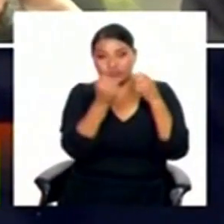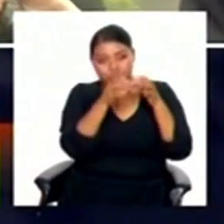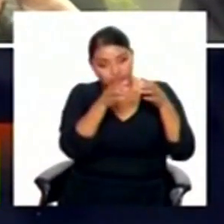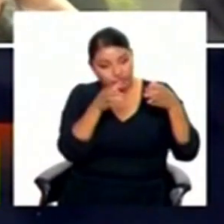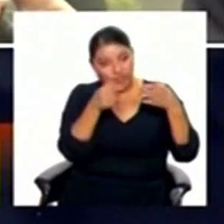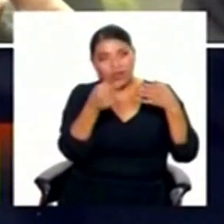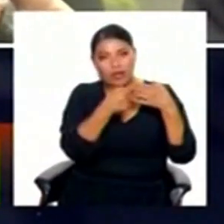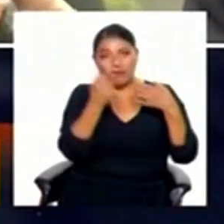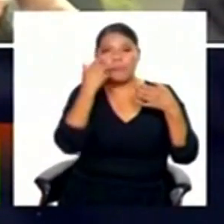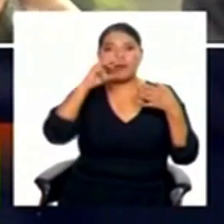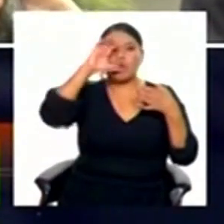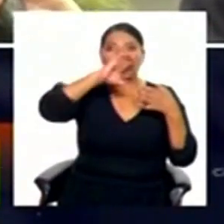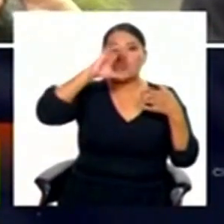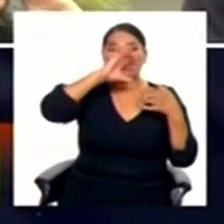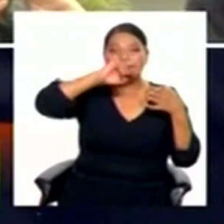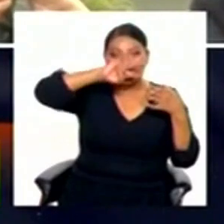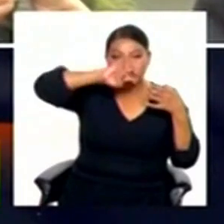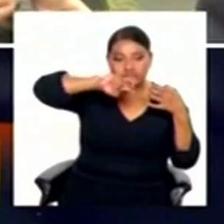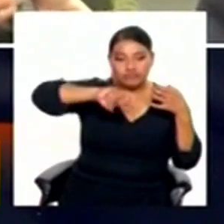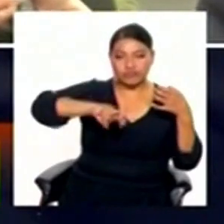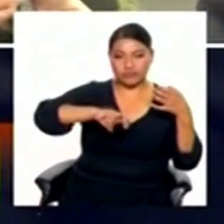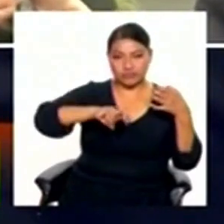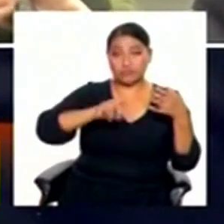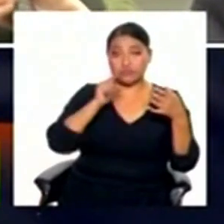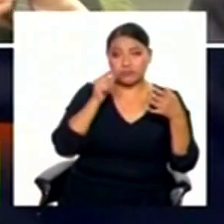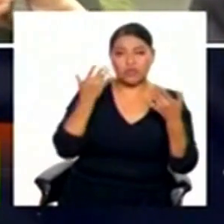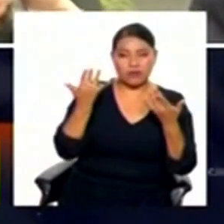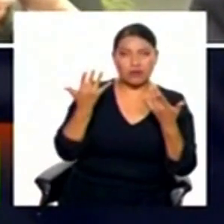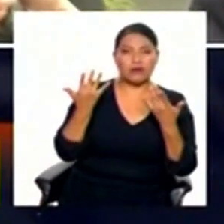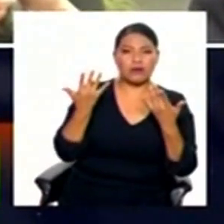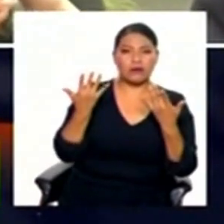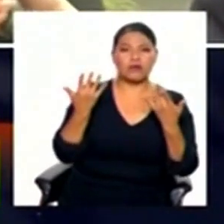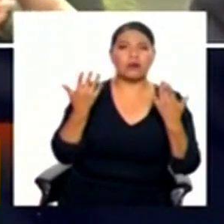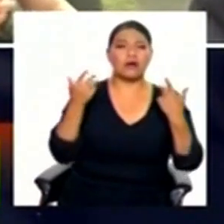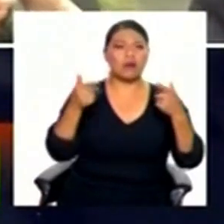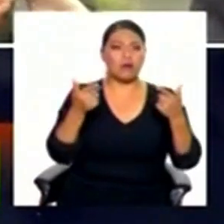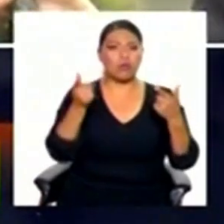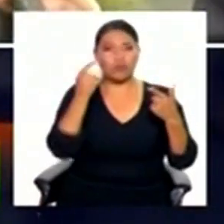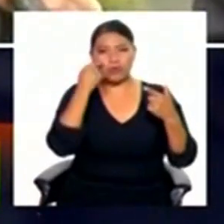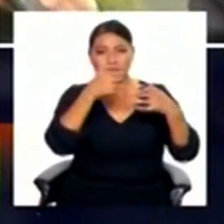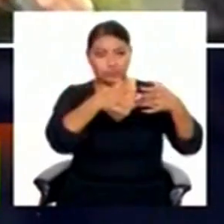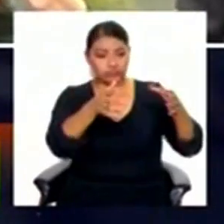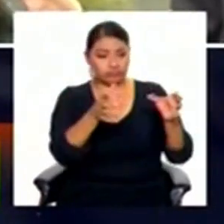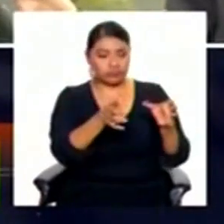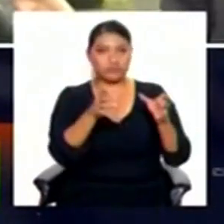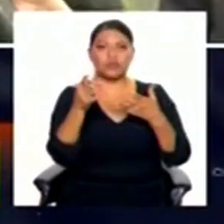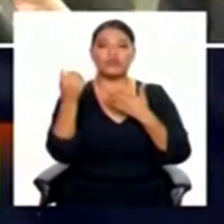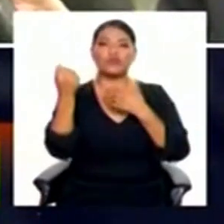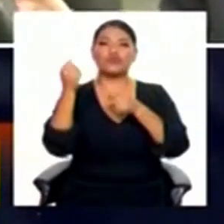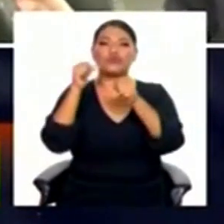unidad especializada. En este caso ya estamos trabajando, lo han visto acá el director